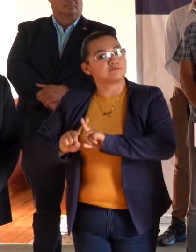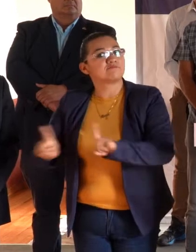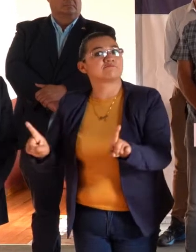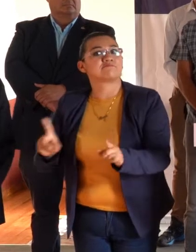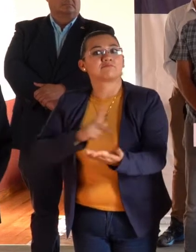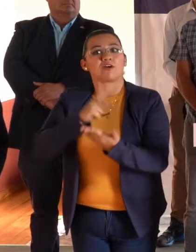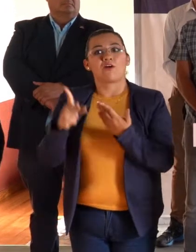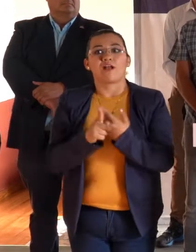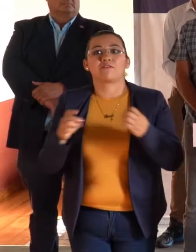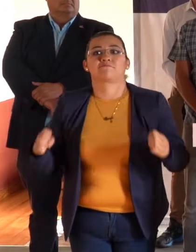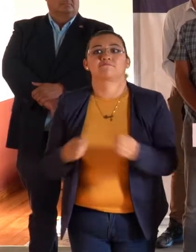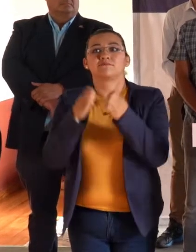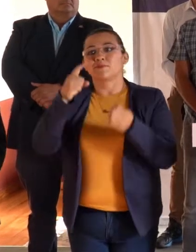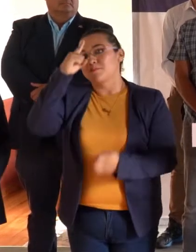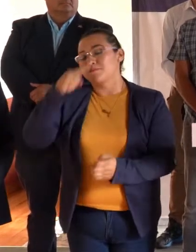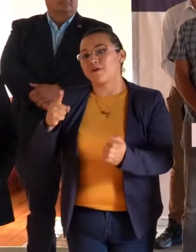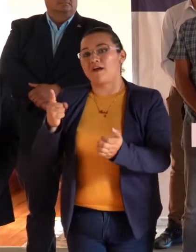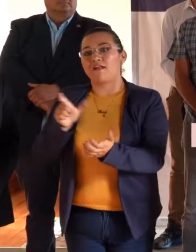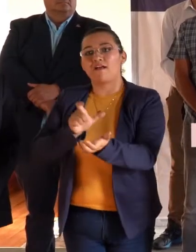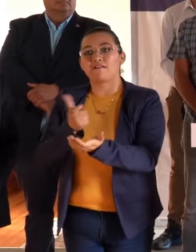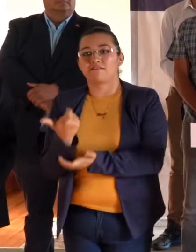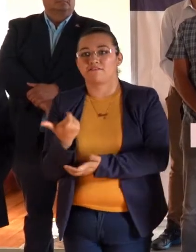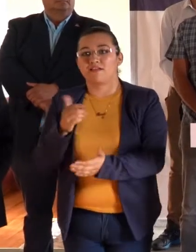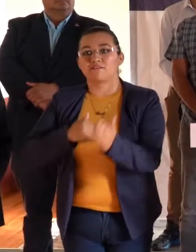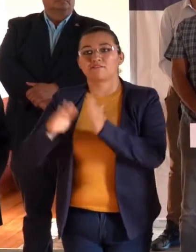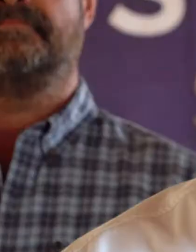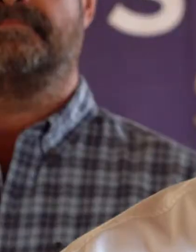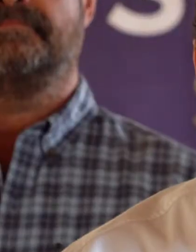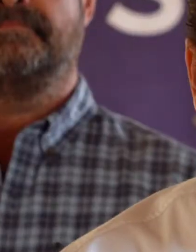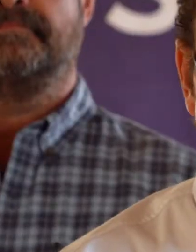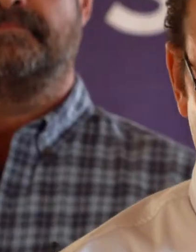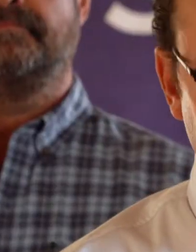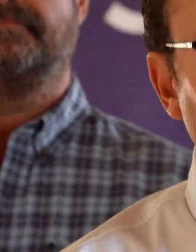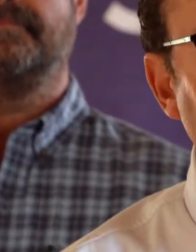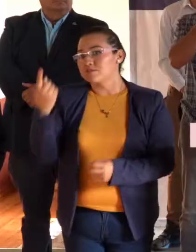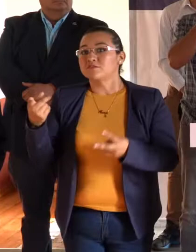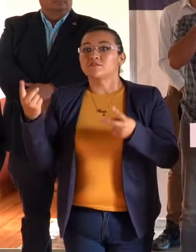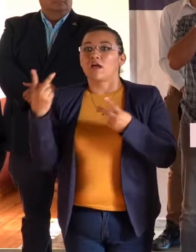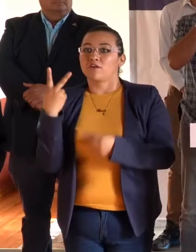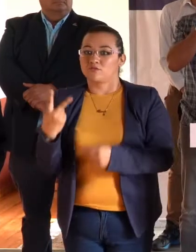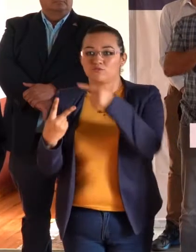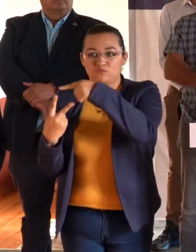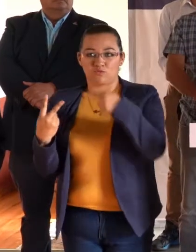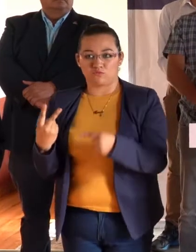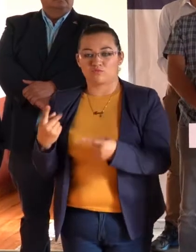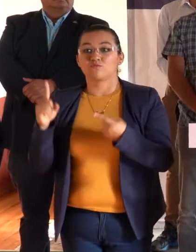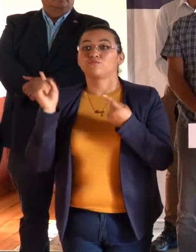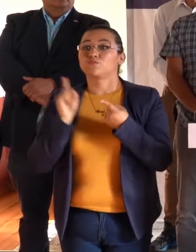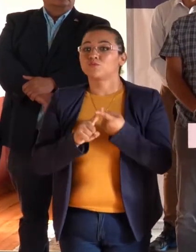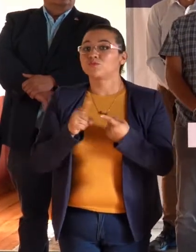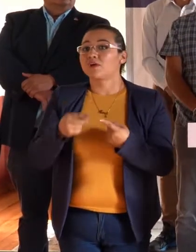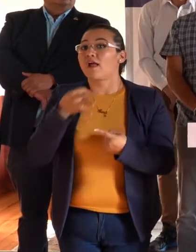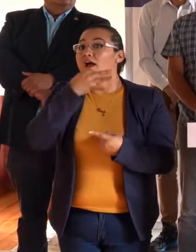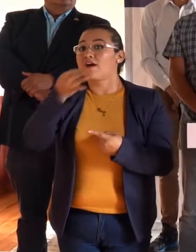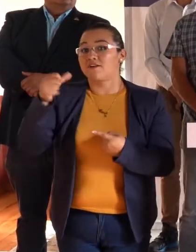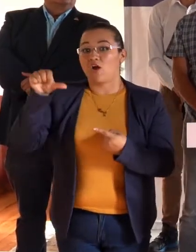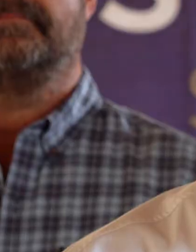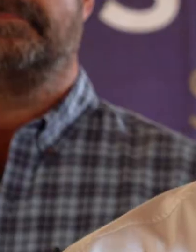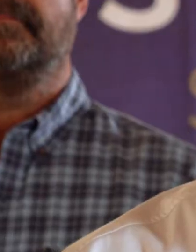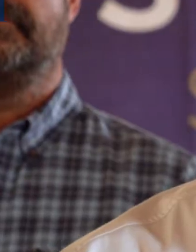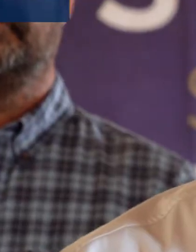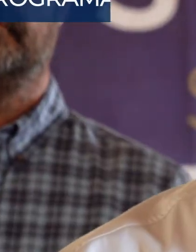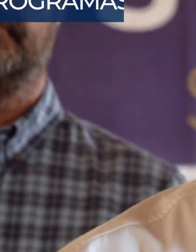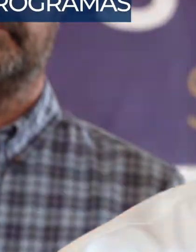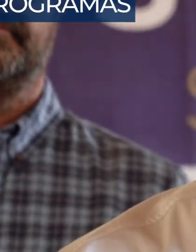El programa emergente de reactivación económica San Luis Más Fuerte está dividido en dos etapas. La primera, que anunciamos el día de hoy,